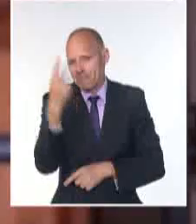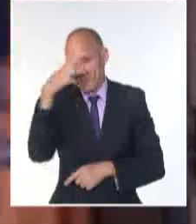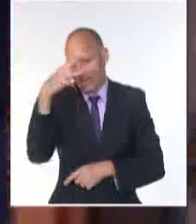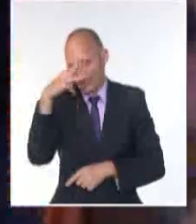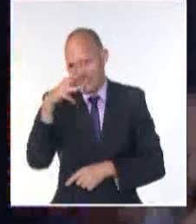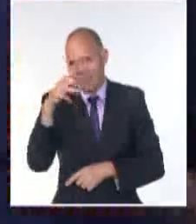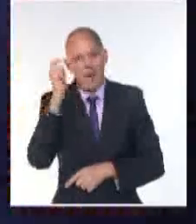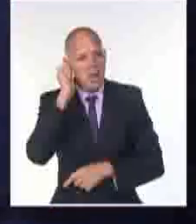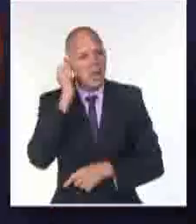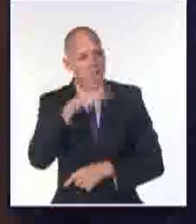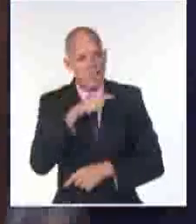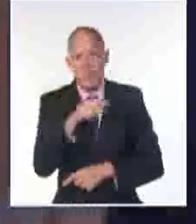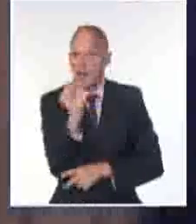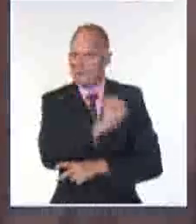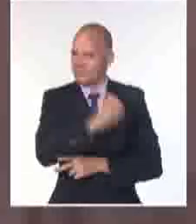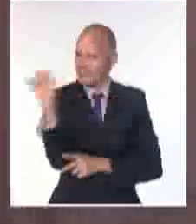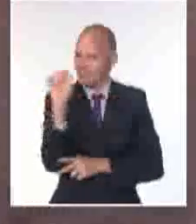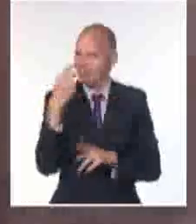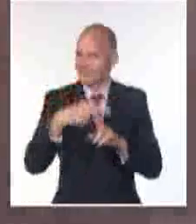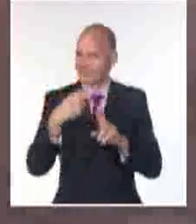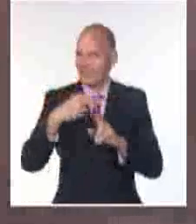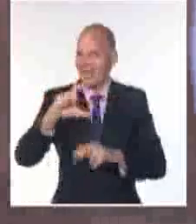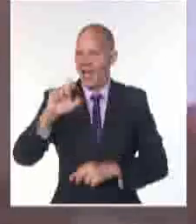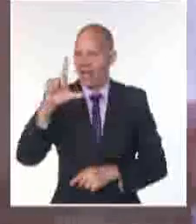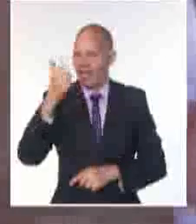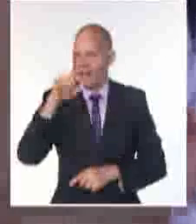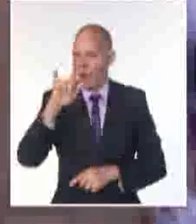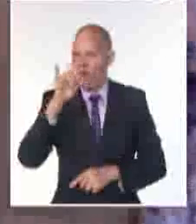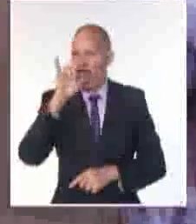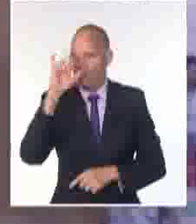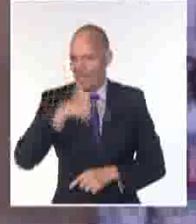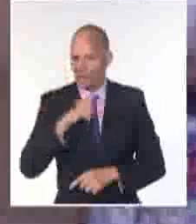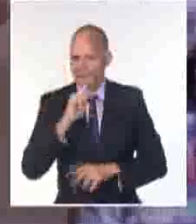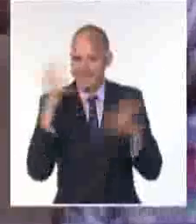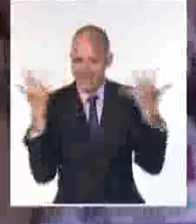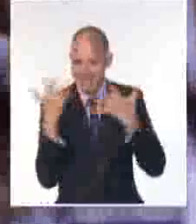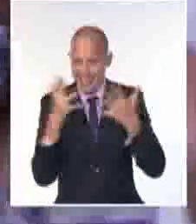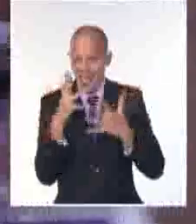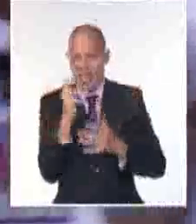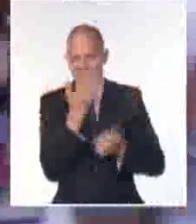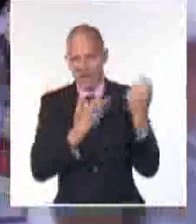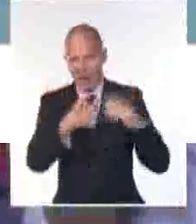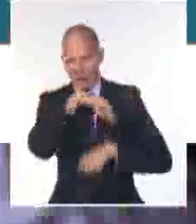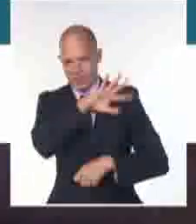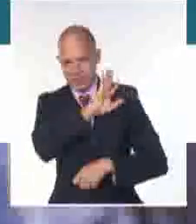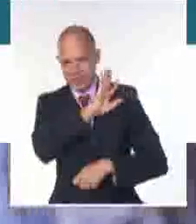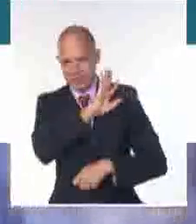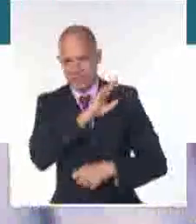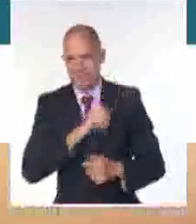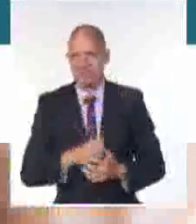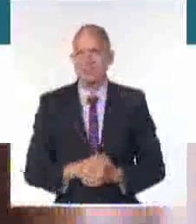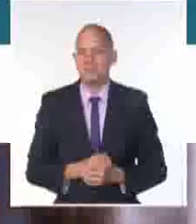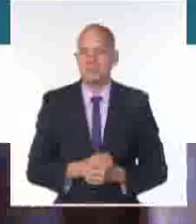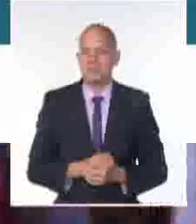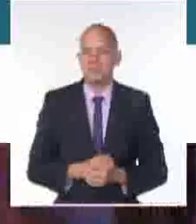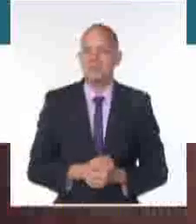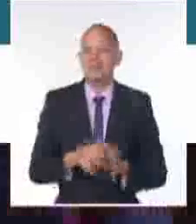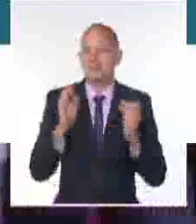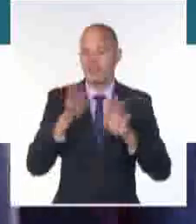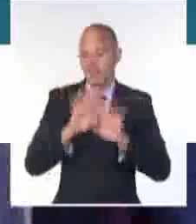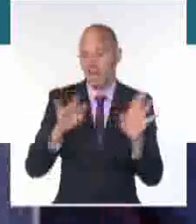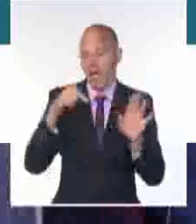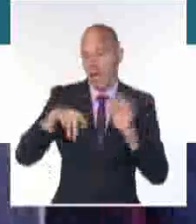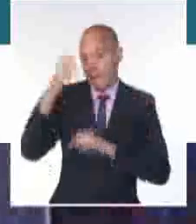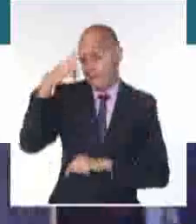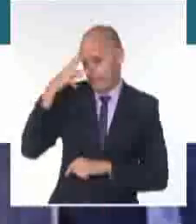publicaciones en redes digitales Shan bound le agradeció a nuestro presidente Miguel Diaz canel Bermúdez su llamada telefónica agregó que México y Cuba son